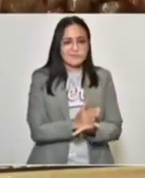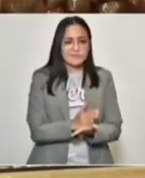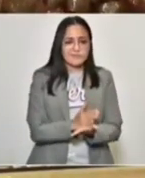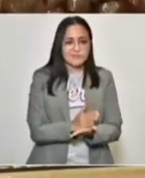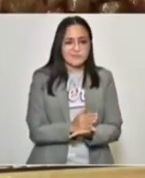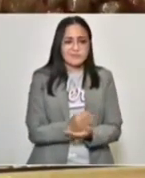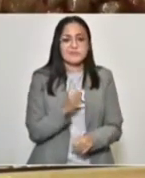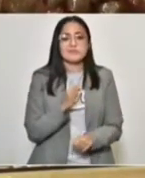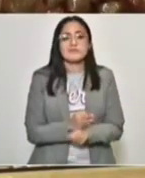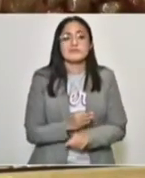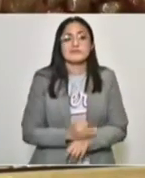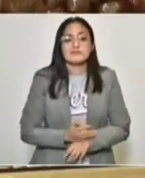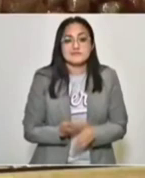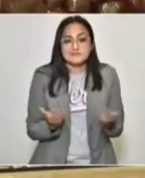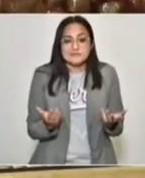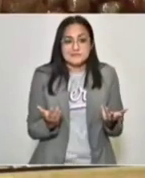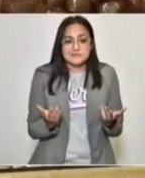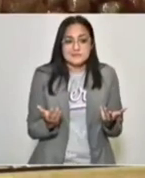que habían hecho